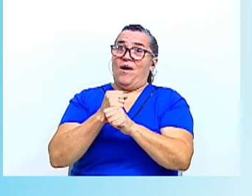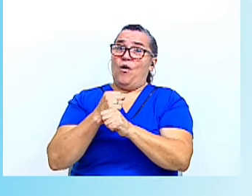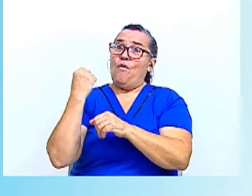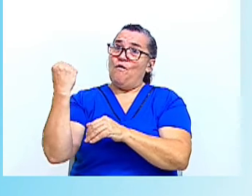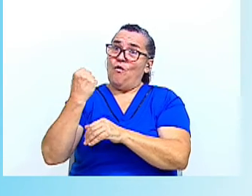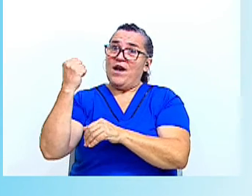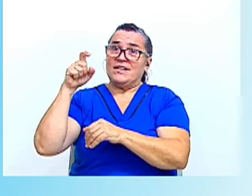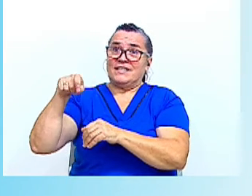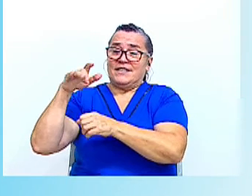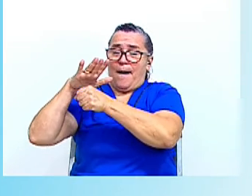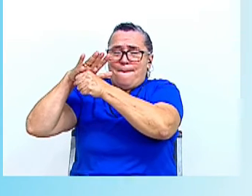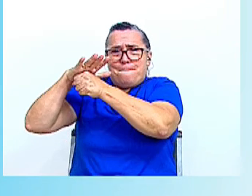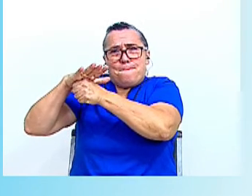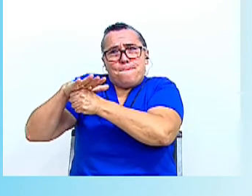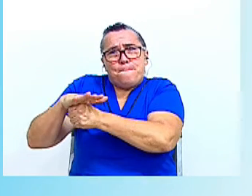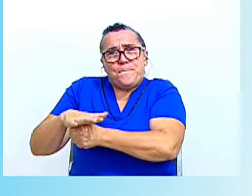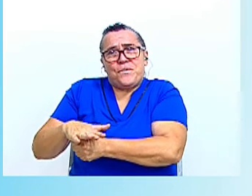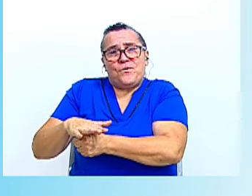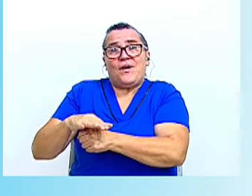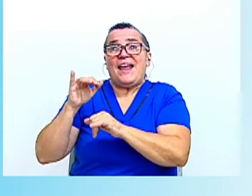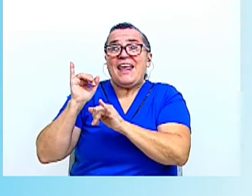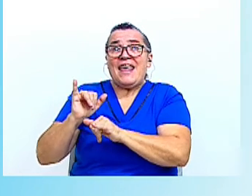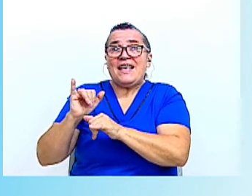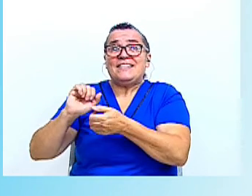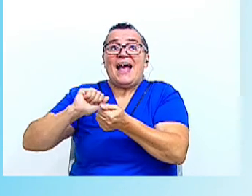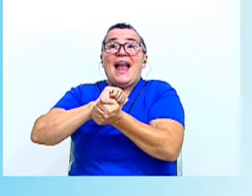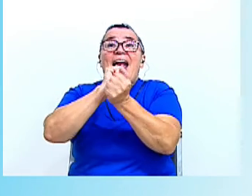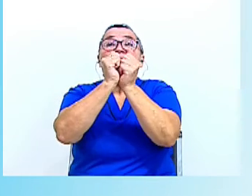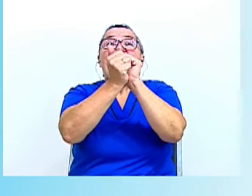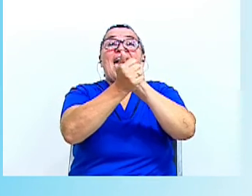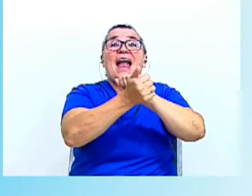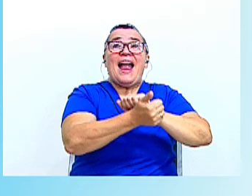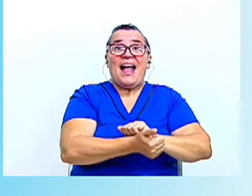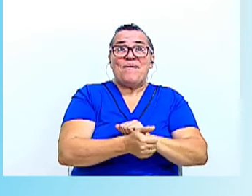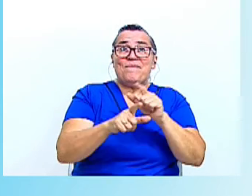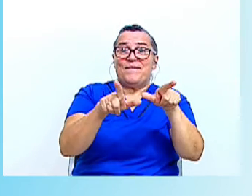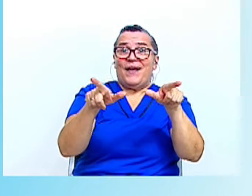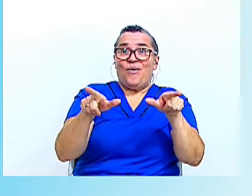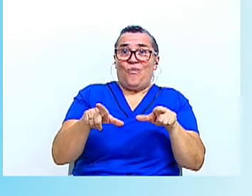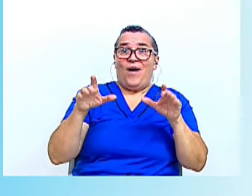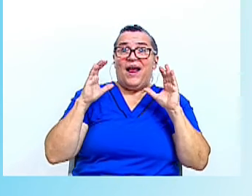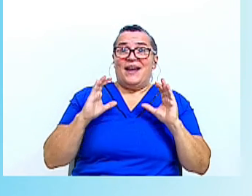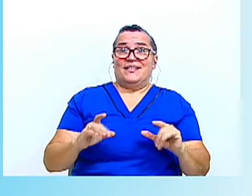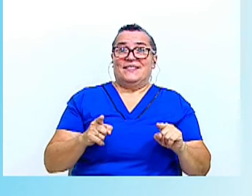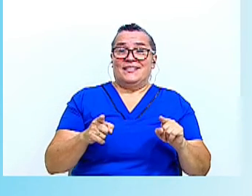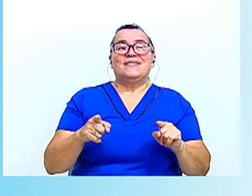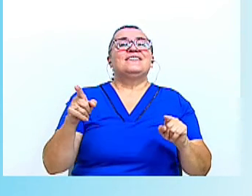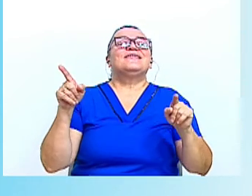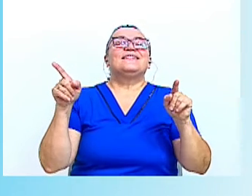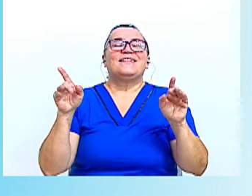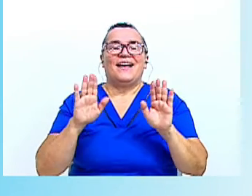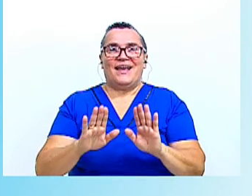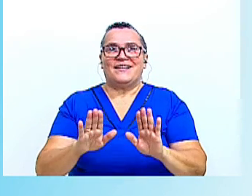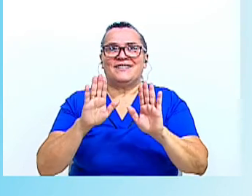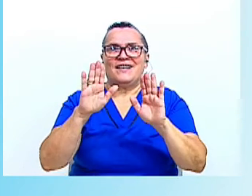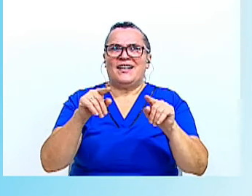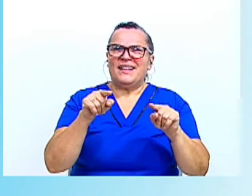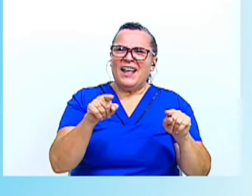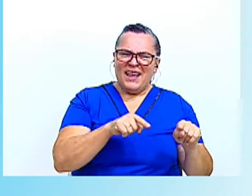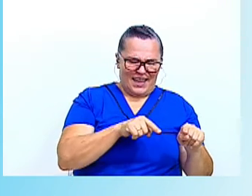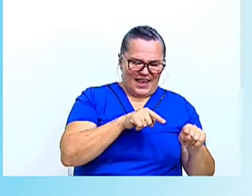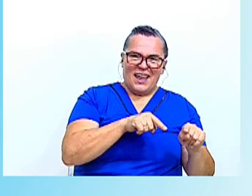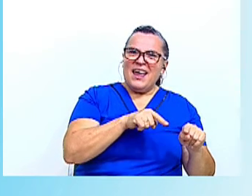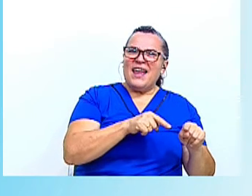una fuerza y esta fuerza es aquella que modifica la posición de ese cuerpo. Excelente. Y como